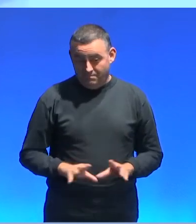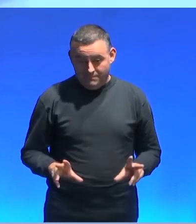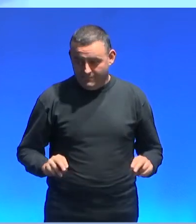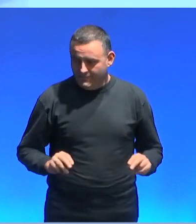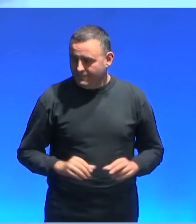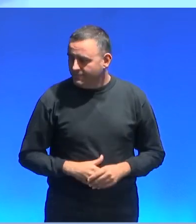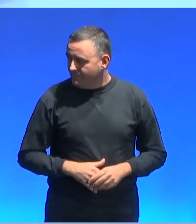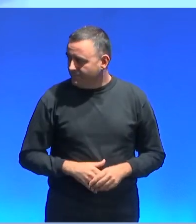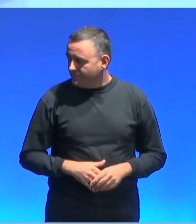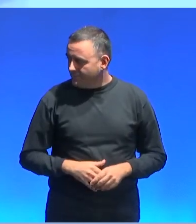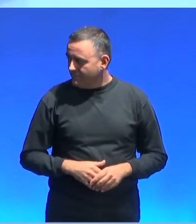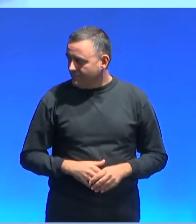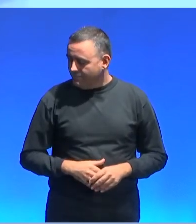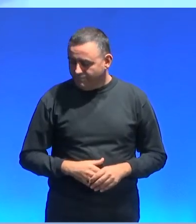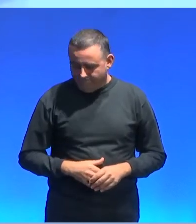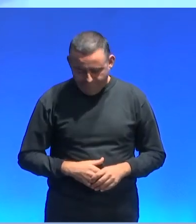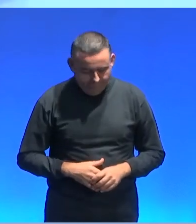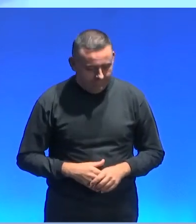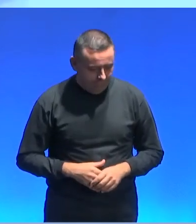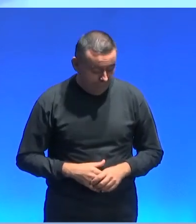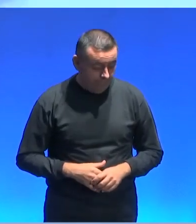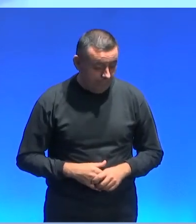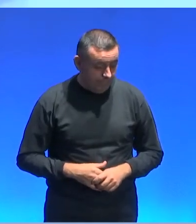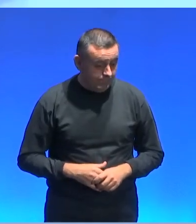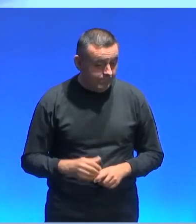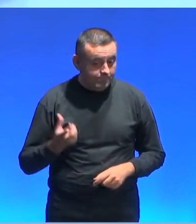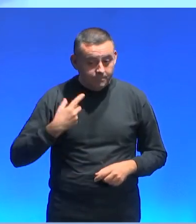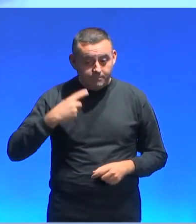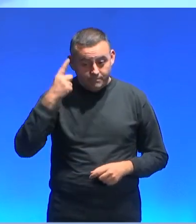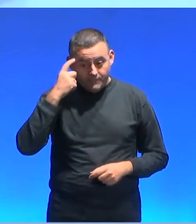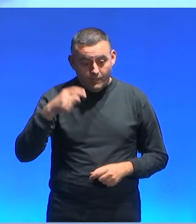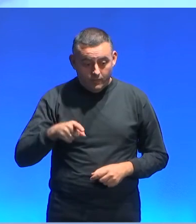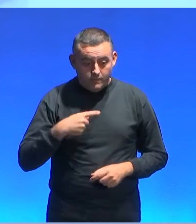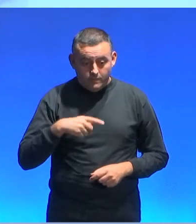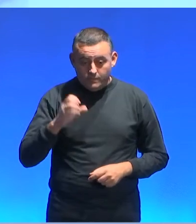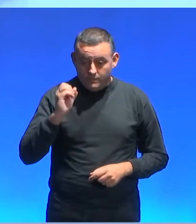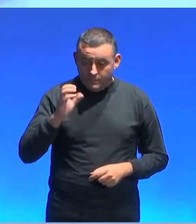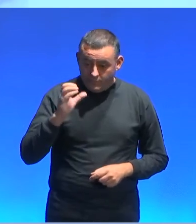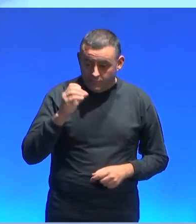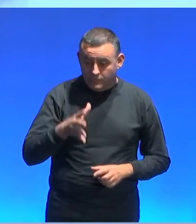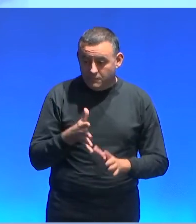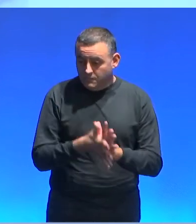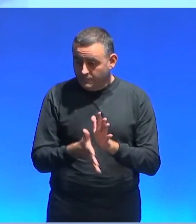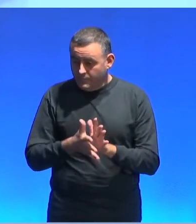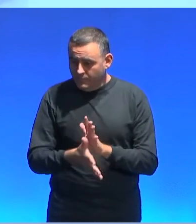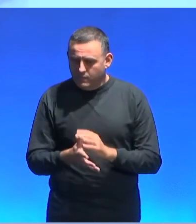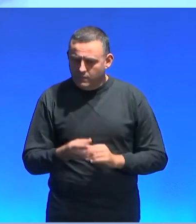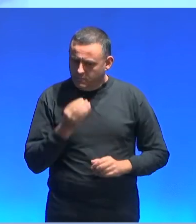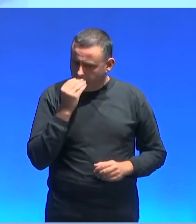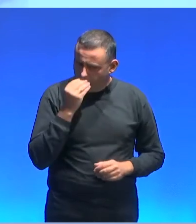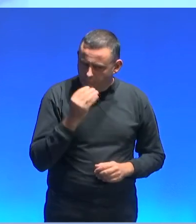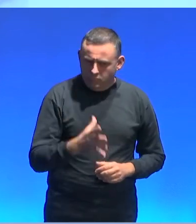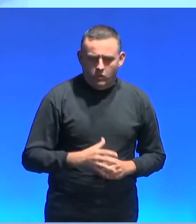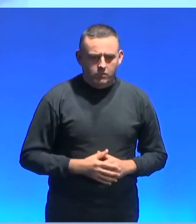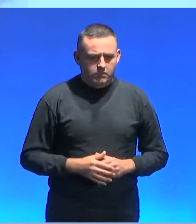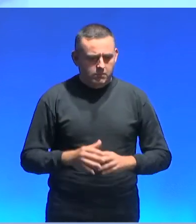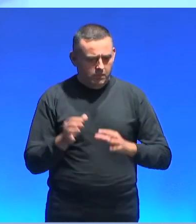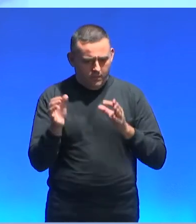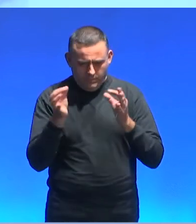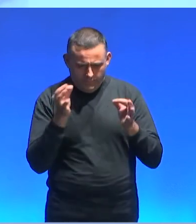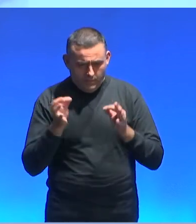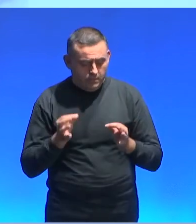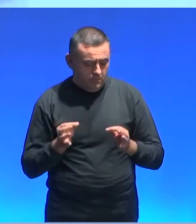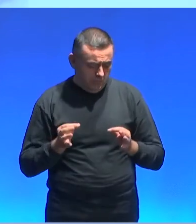Bien, yo creo que ha sido apasionante, yo creo que nos ha dado unas pinceladas, pero yo creo que con la